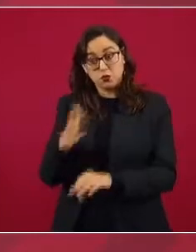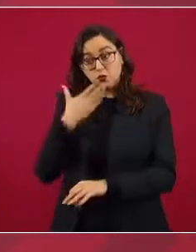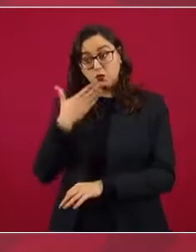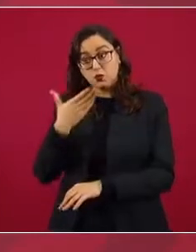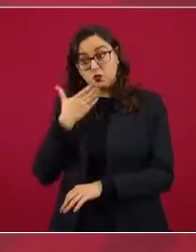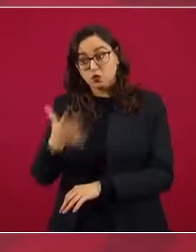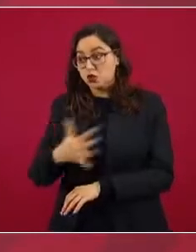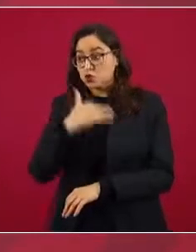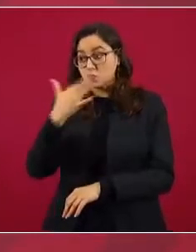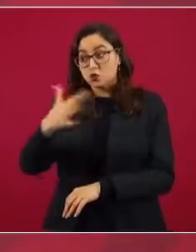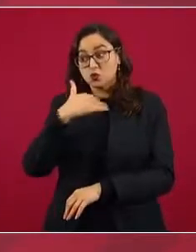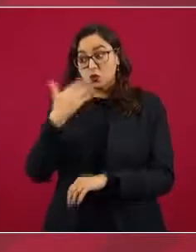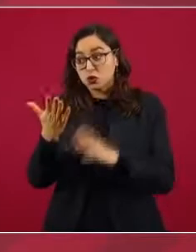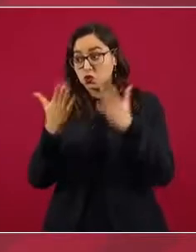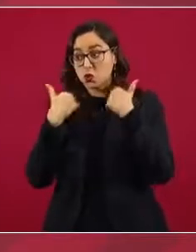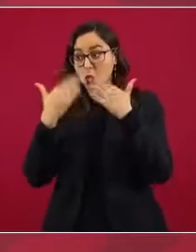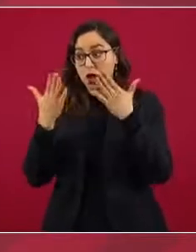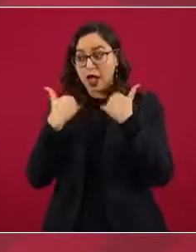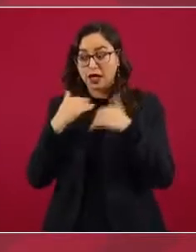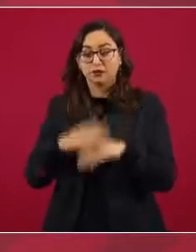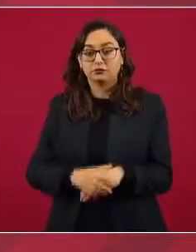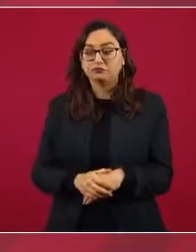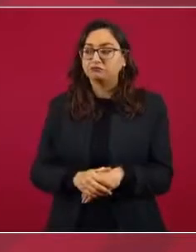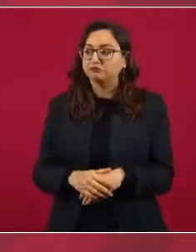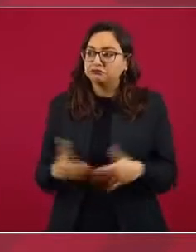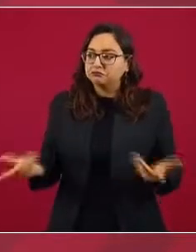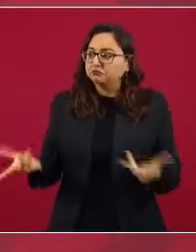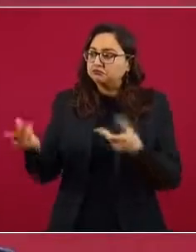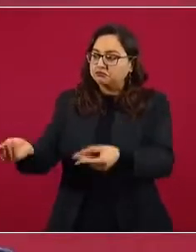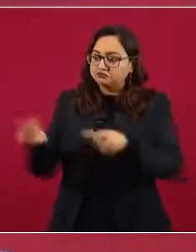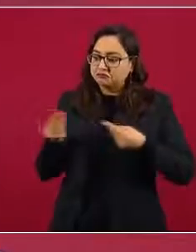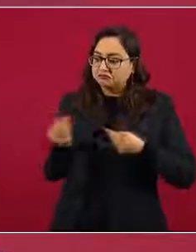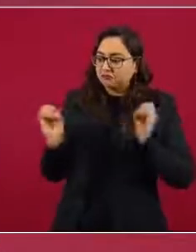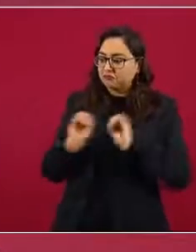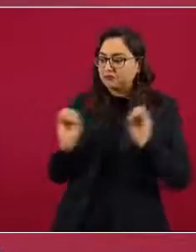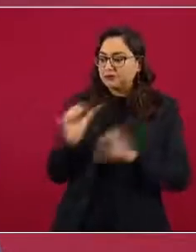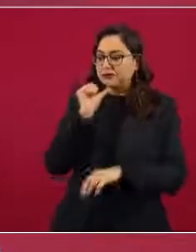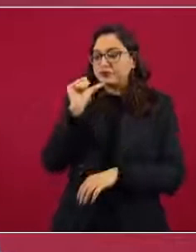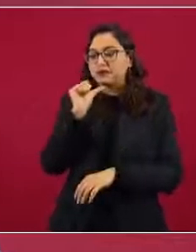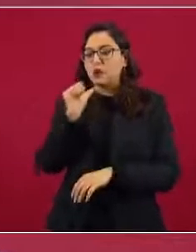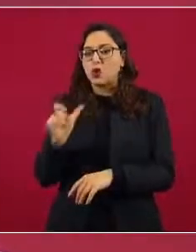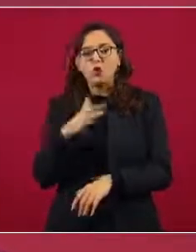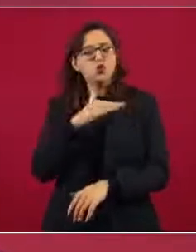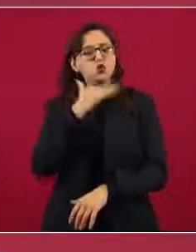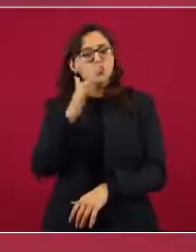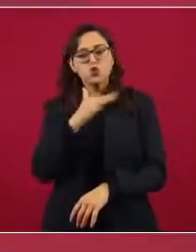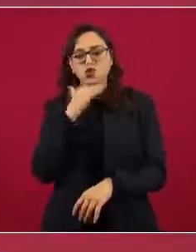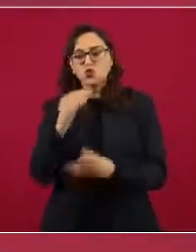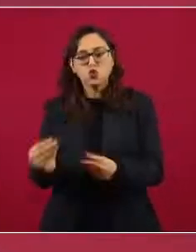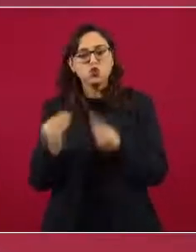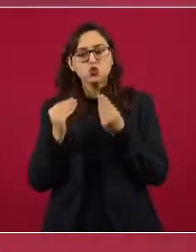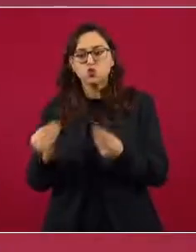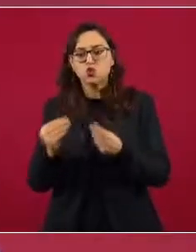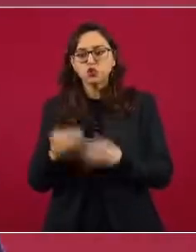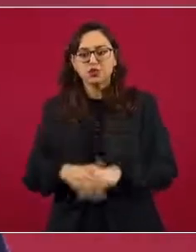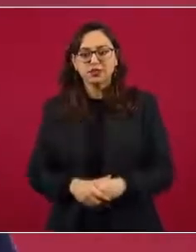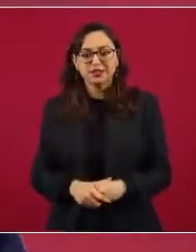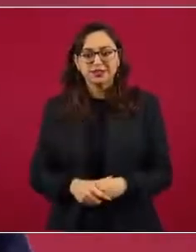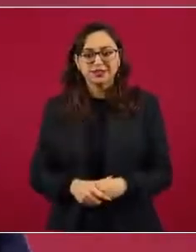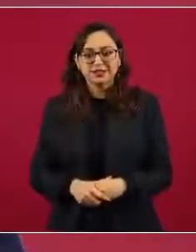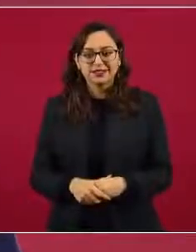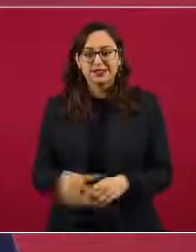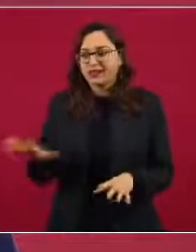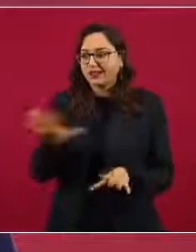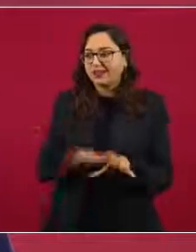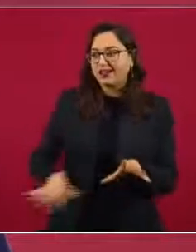mucha corrupción. Si no las devolvían, pues es que había muchísima corrupción. Pero eso